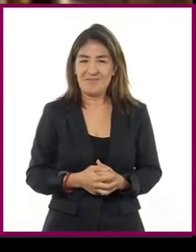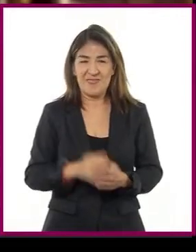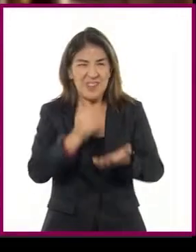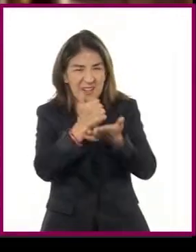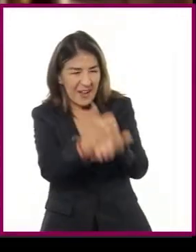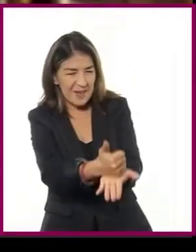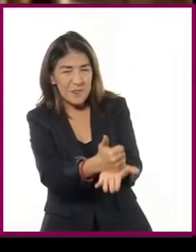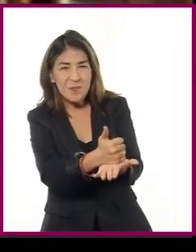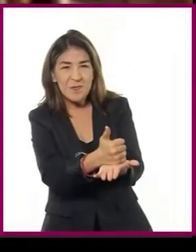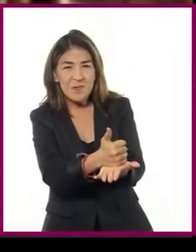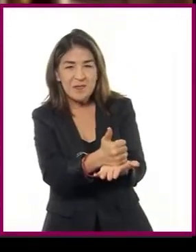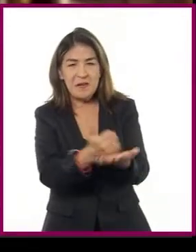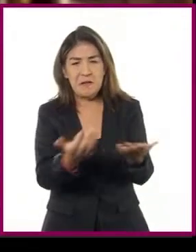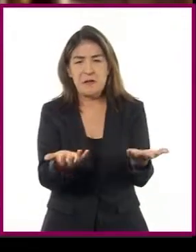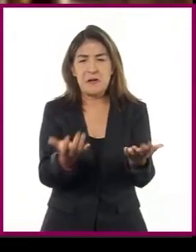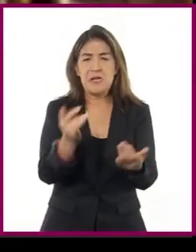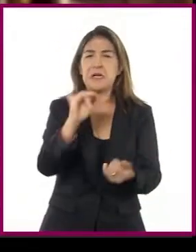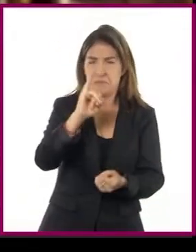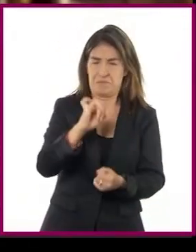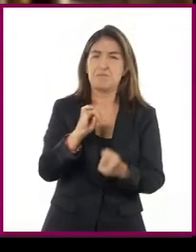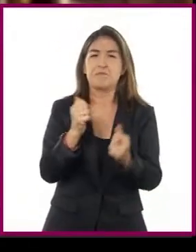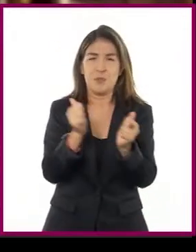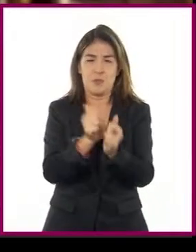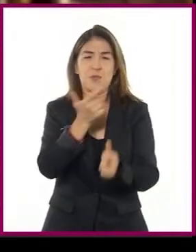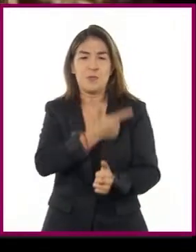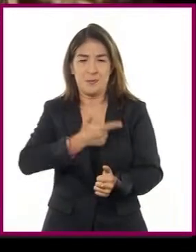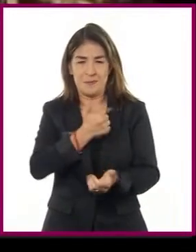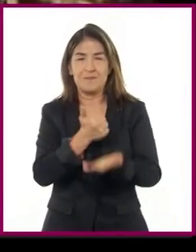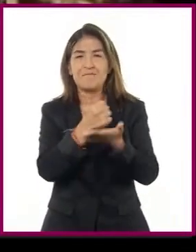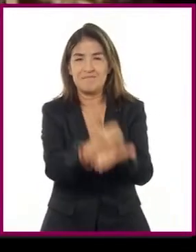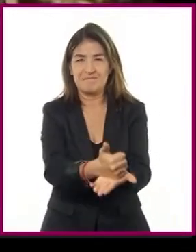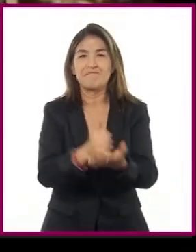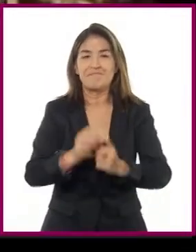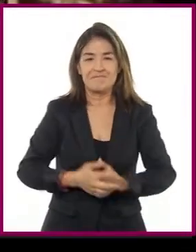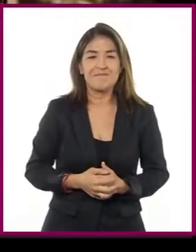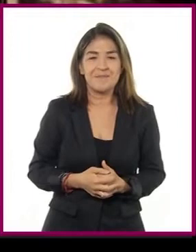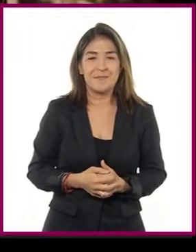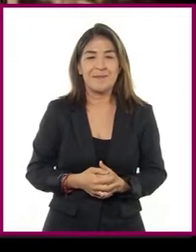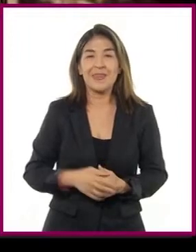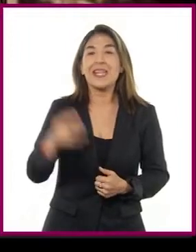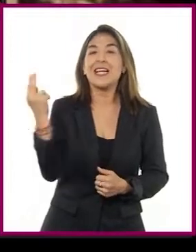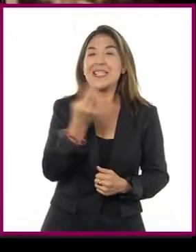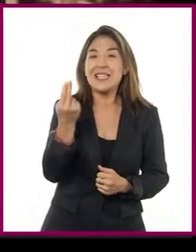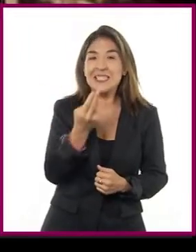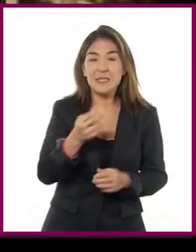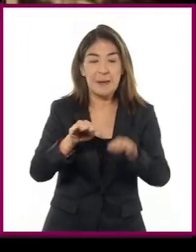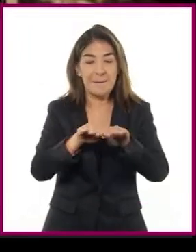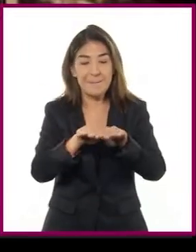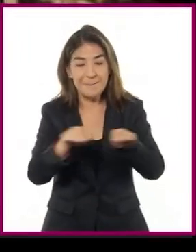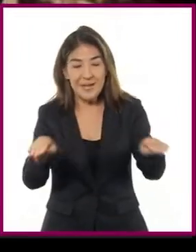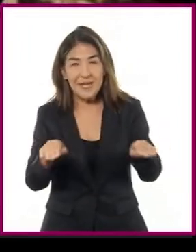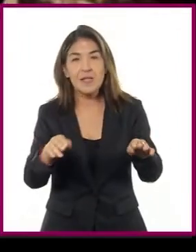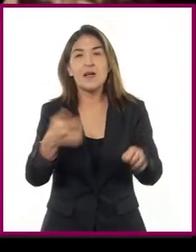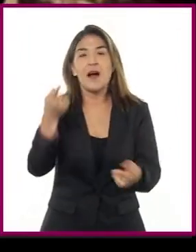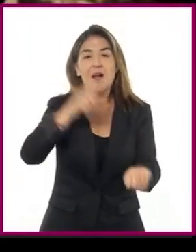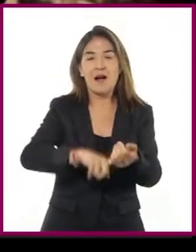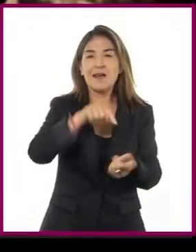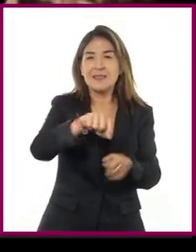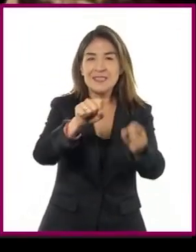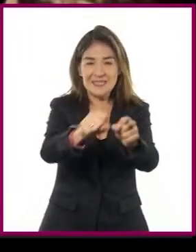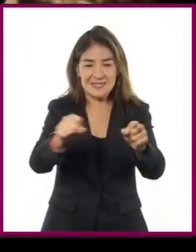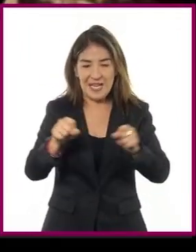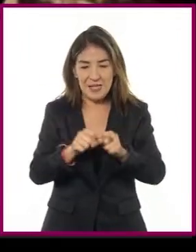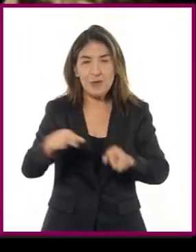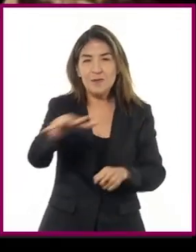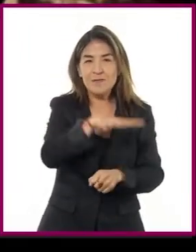¿Ayuda? Sí, con gusto te ayudo. Se necesita medir el largo y ancho de este salón, porque